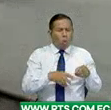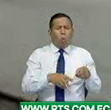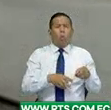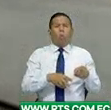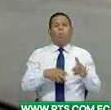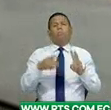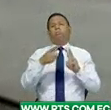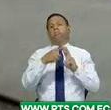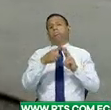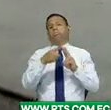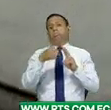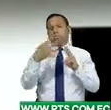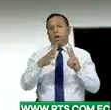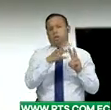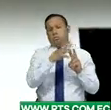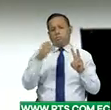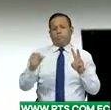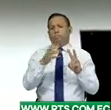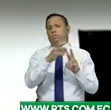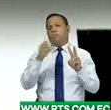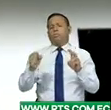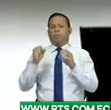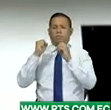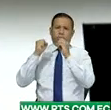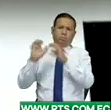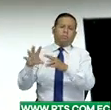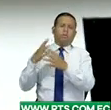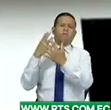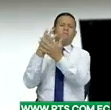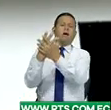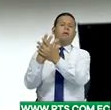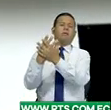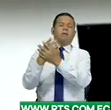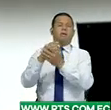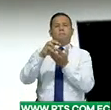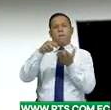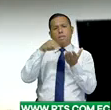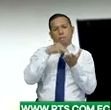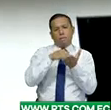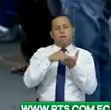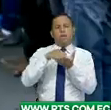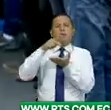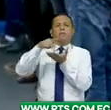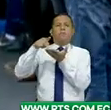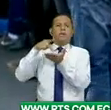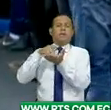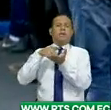de género fueron entregados a las autoridades judiciales, tanto de Manabí como de Pichincha. En Quito informó Iván García.